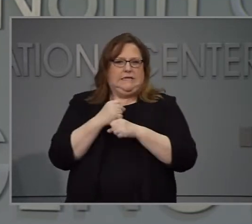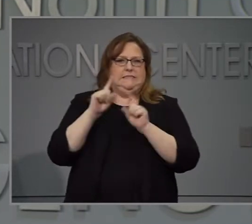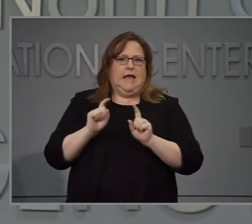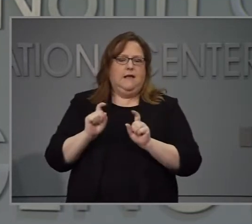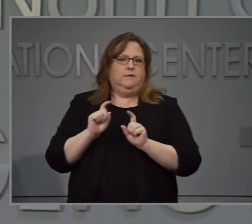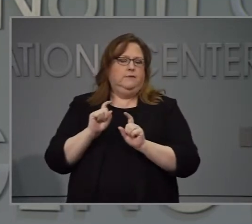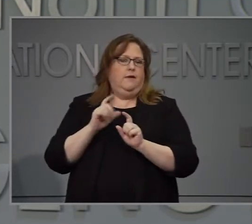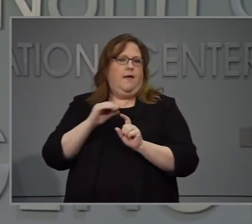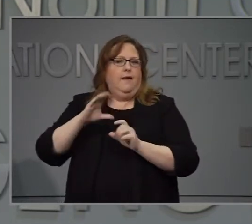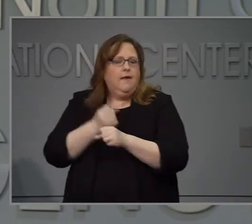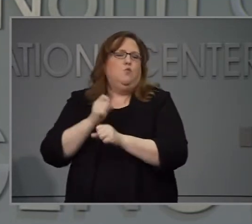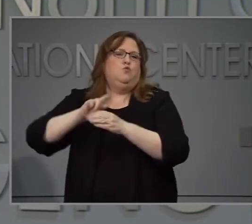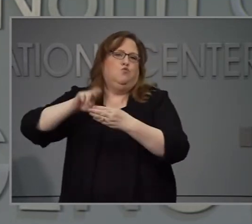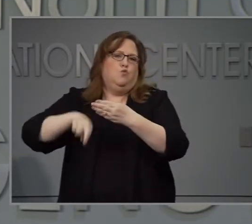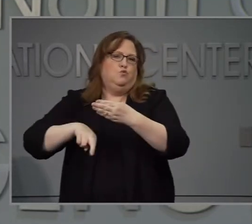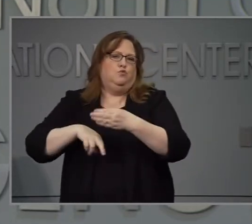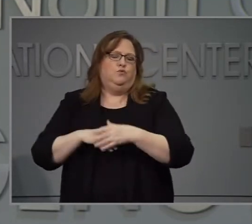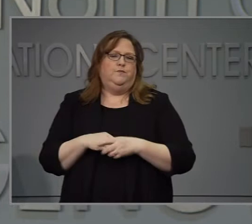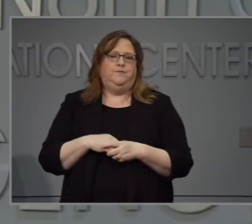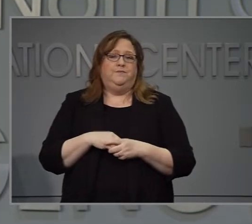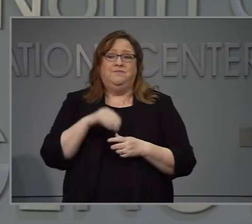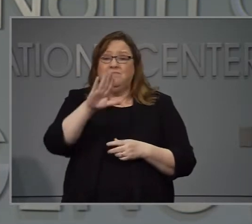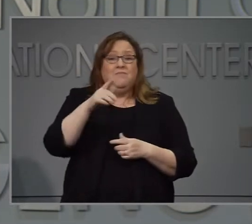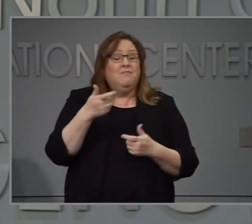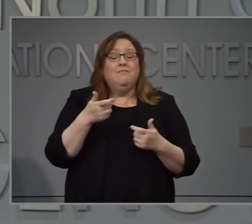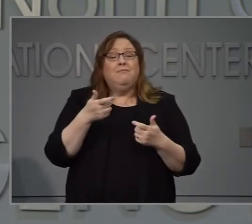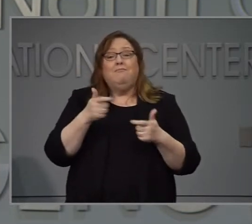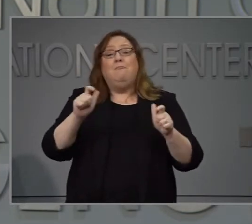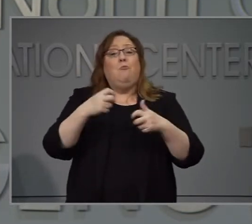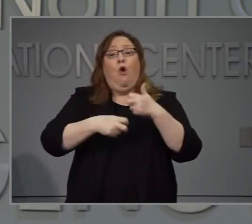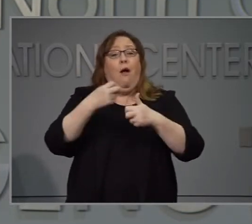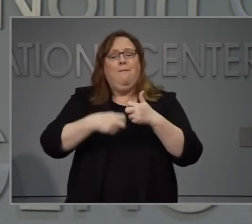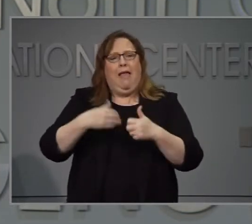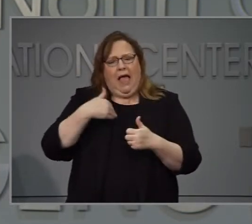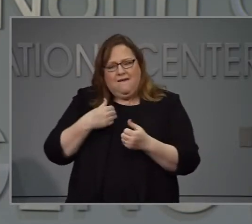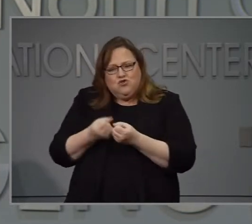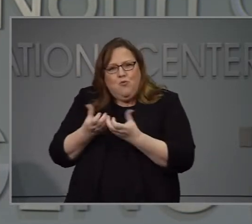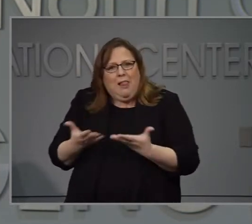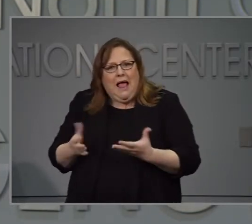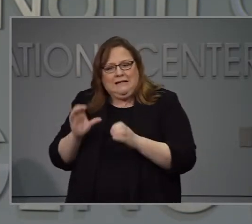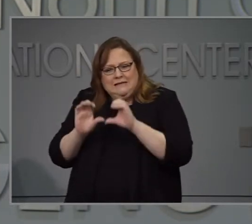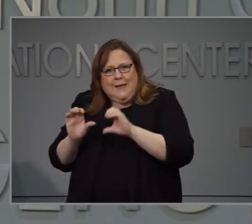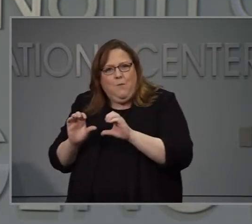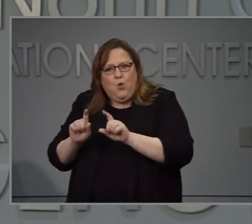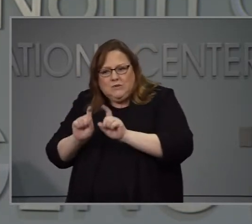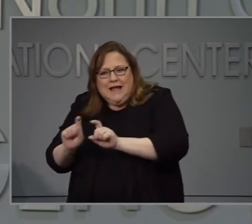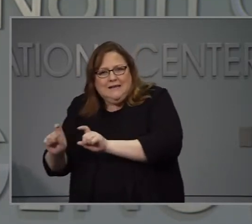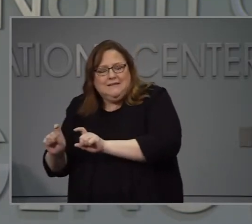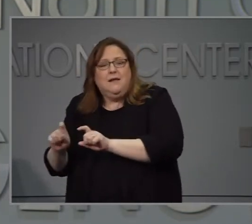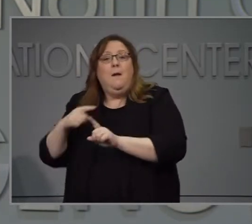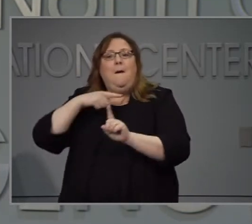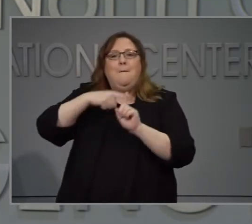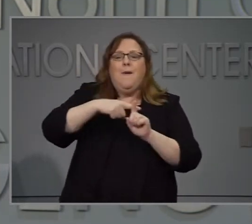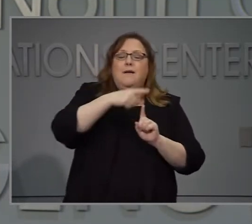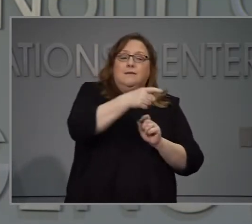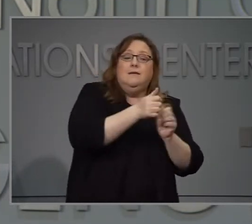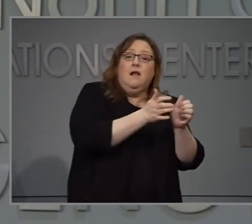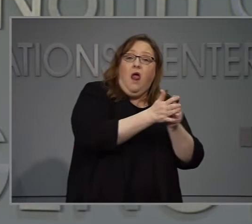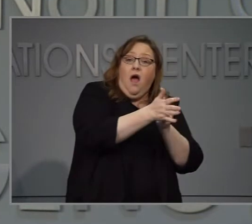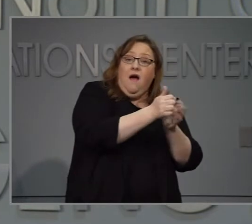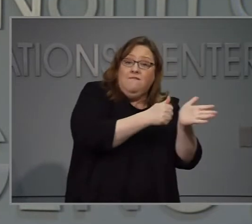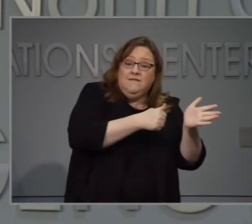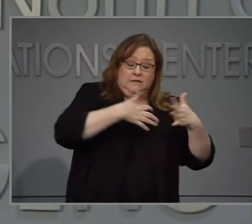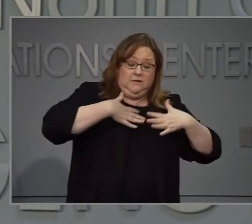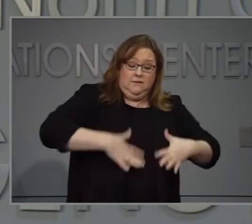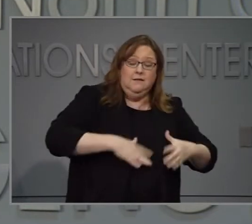muestras el mayor problema es tener los suministros de equipo de protección personal para las personas de